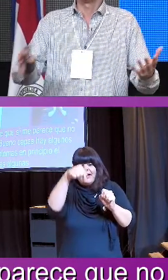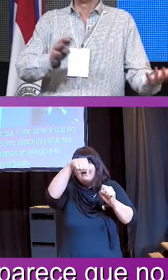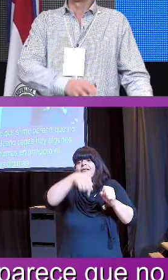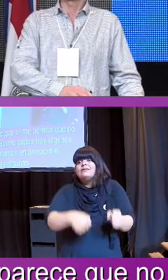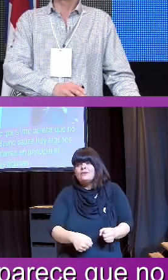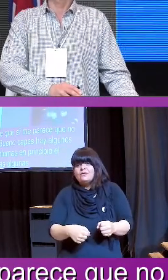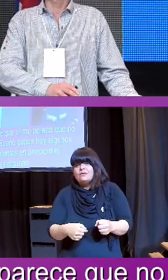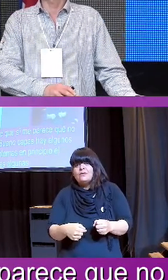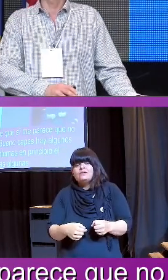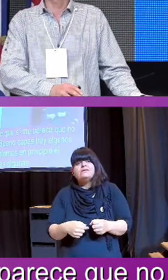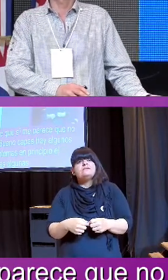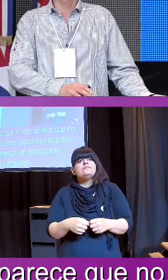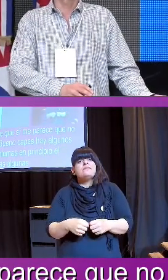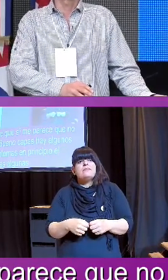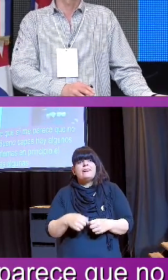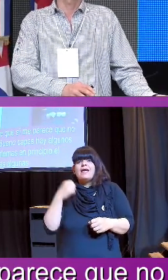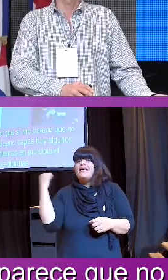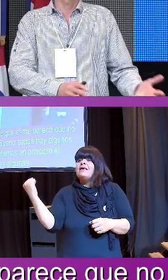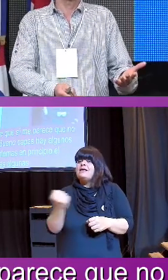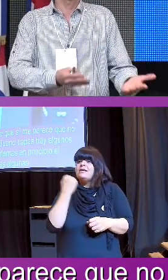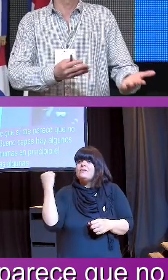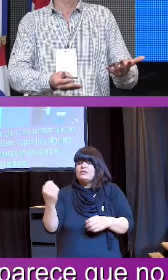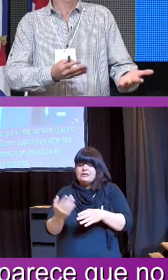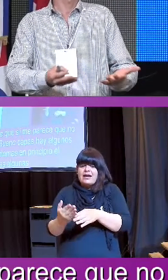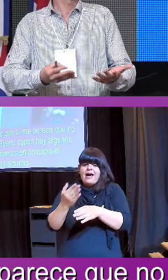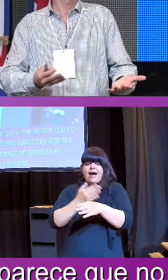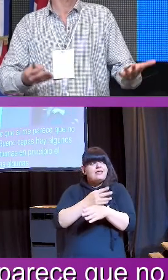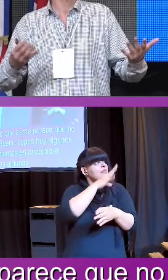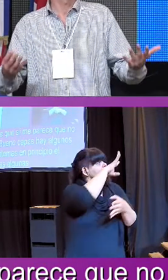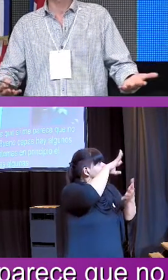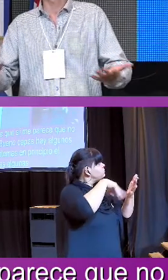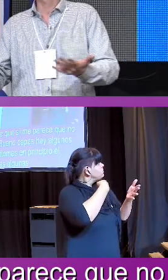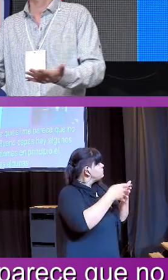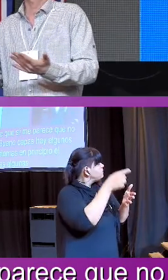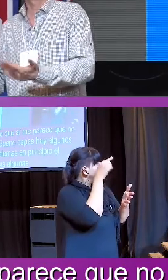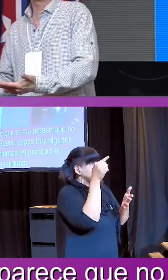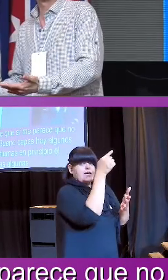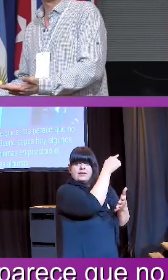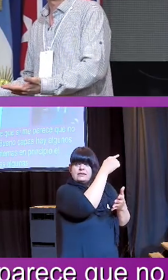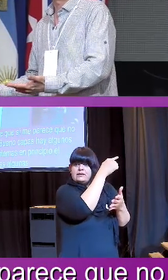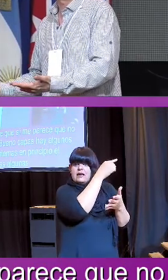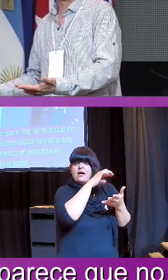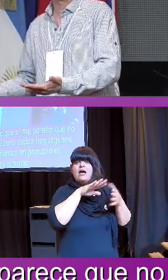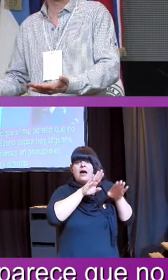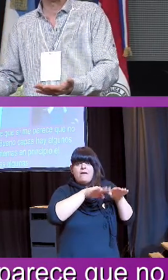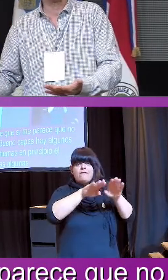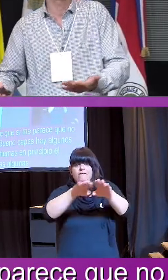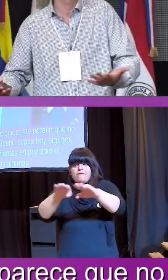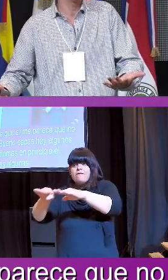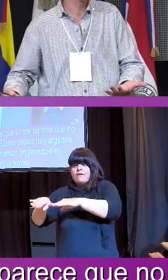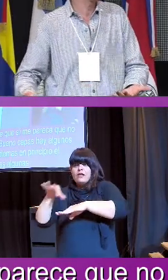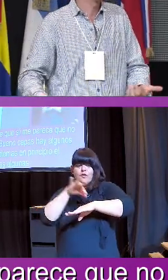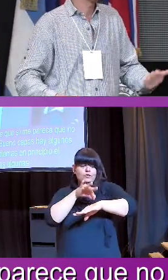Entonces, es importante un diagnóstico estandarizado, que más o menos todos diagnostiquen lo mismo, le llamen a lo mismo una condición del espectro autista